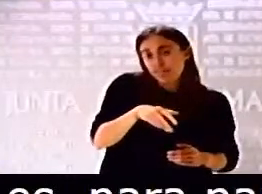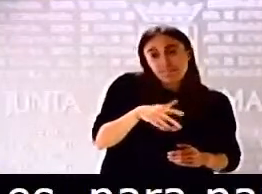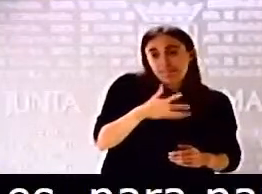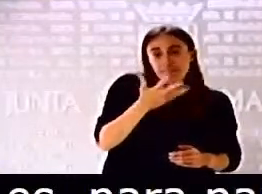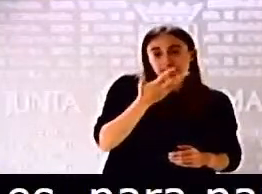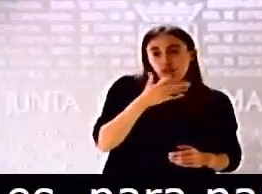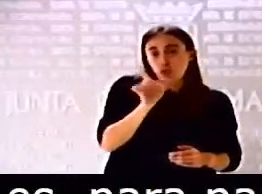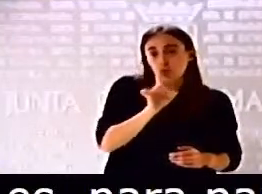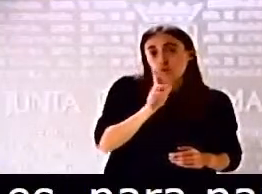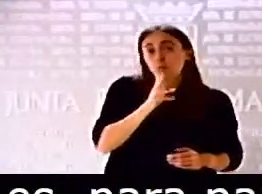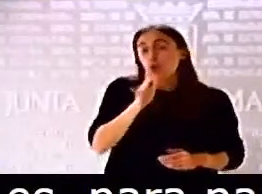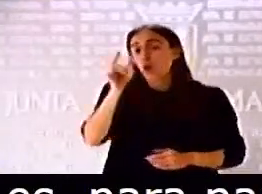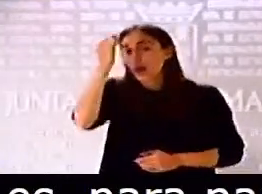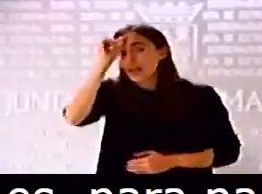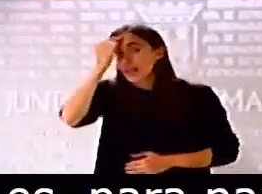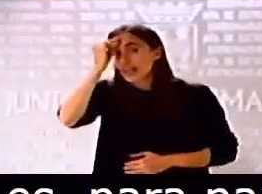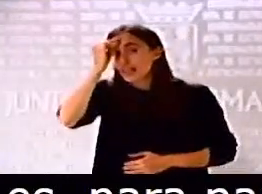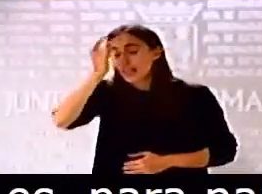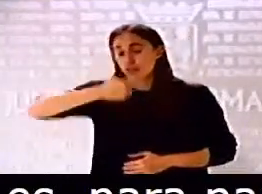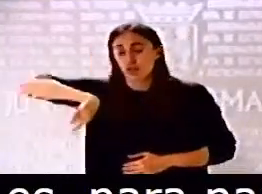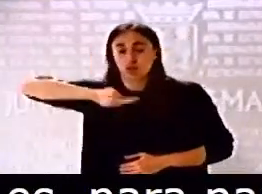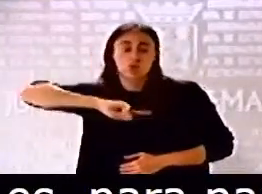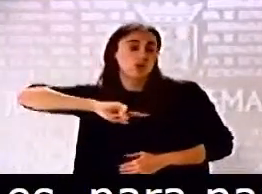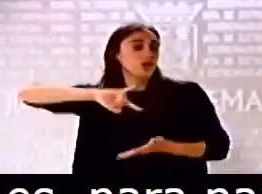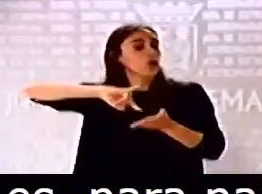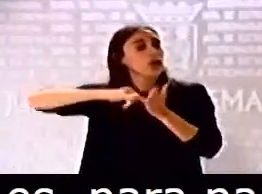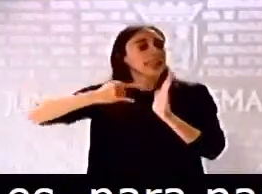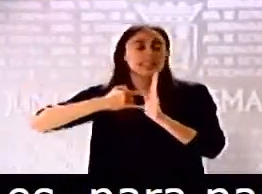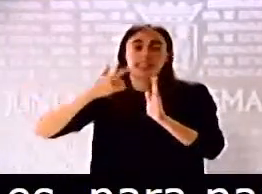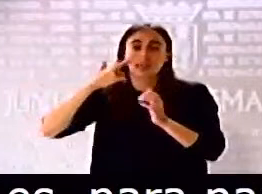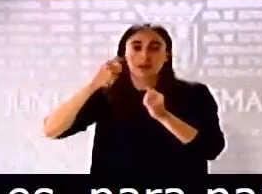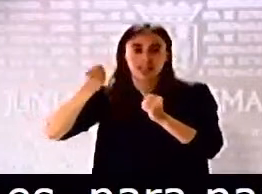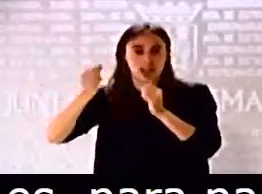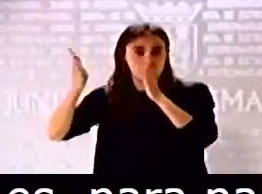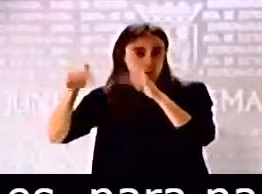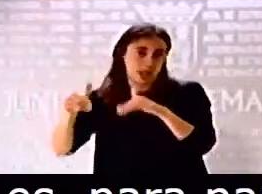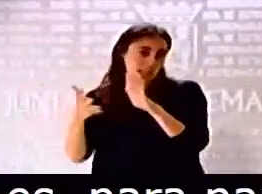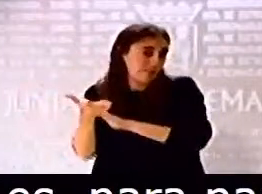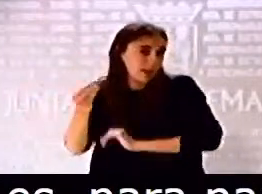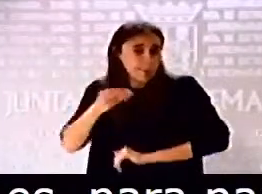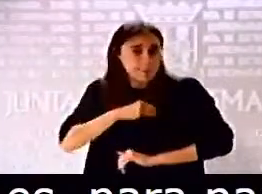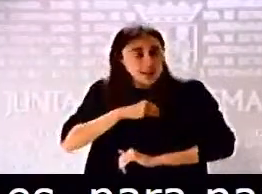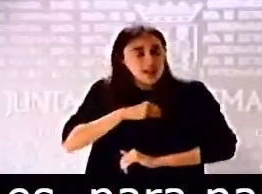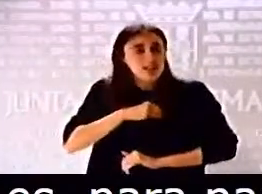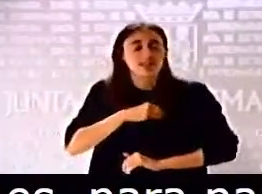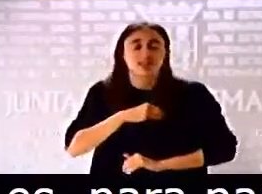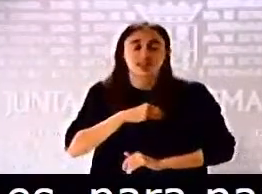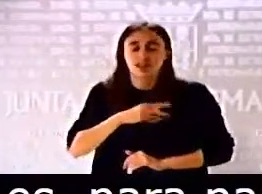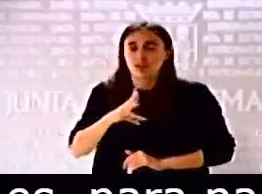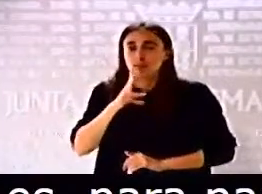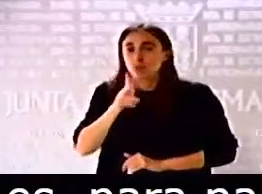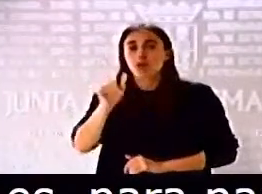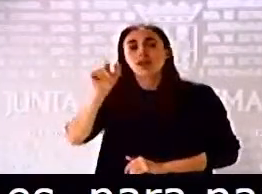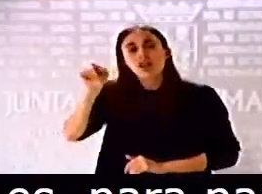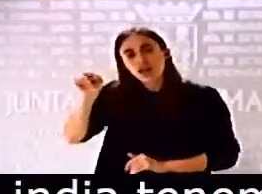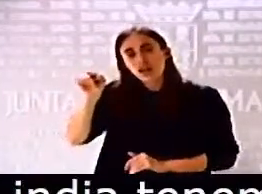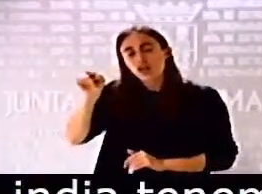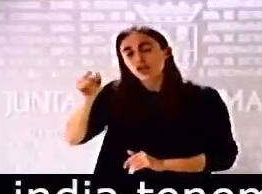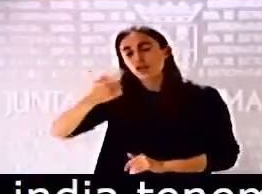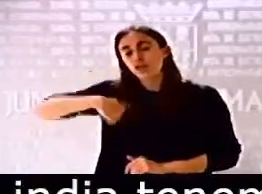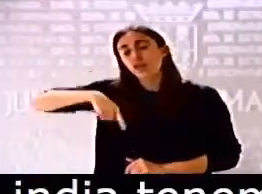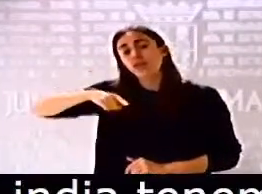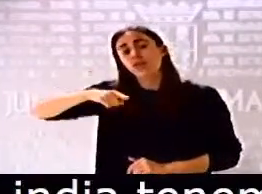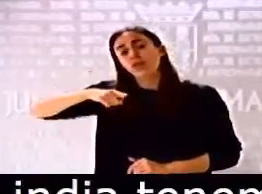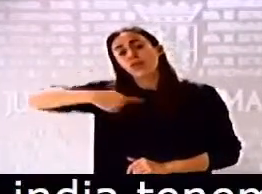Desafortunadamente la India no tiene nuestro sistema sanitario y eso impide que tengamos conocimiento